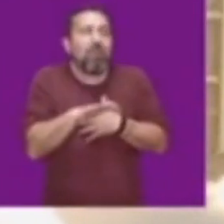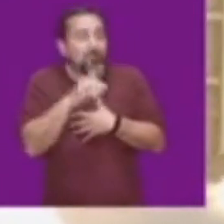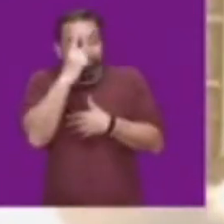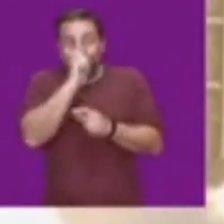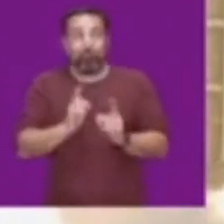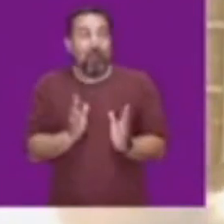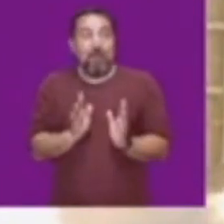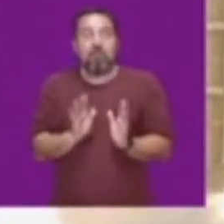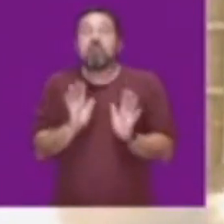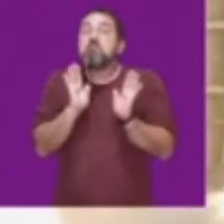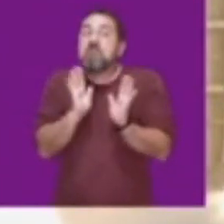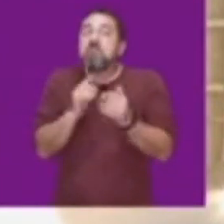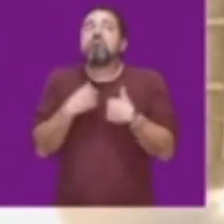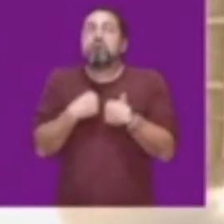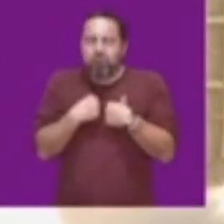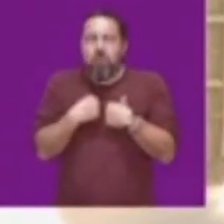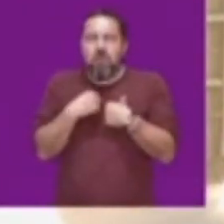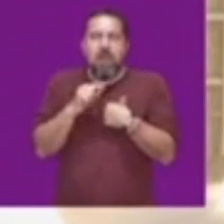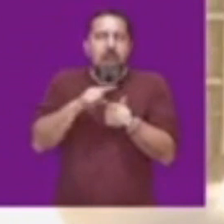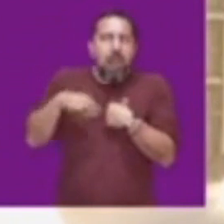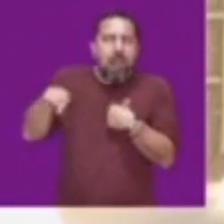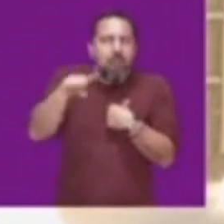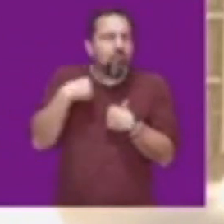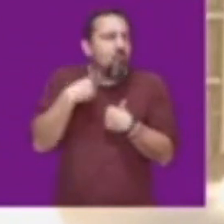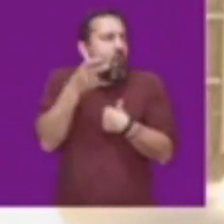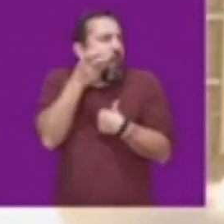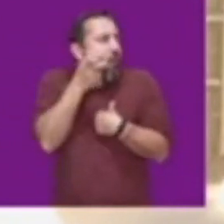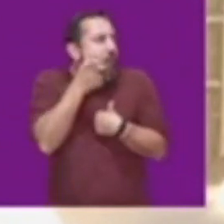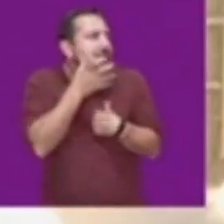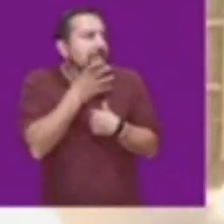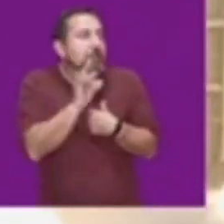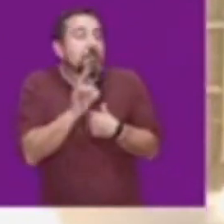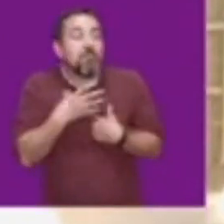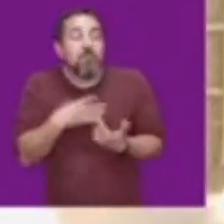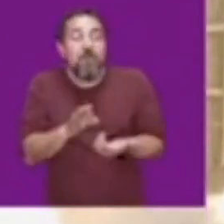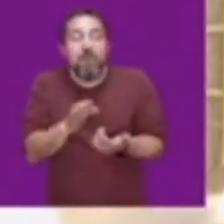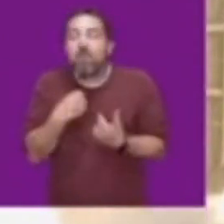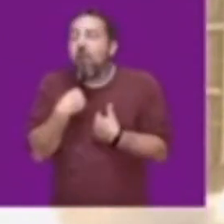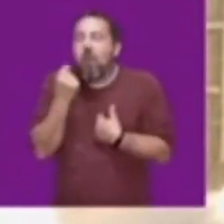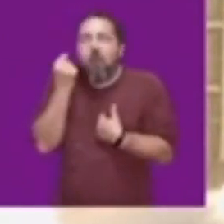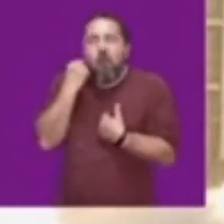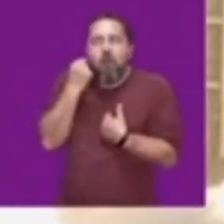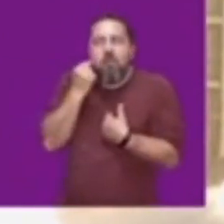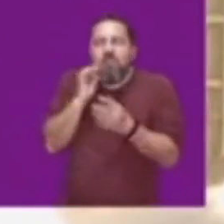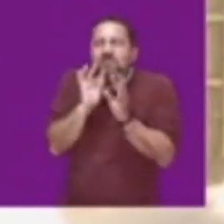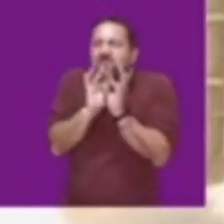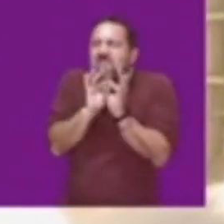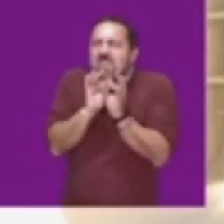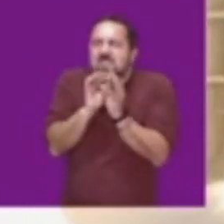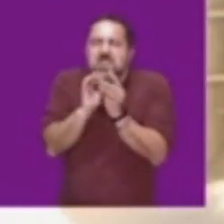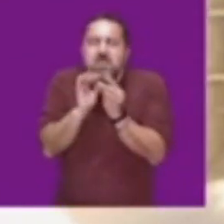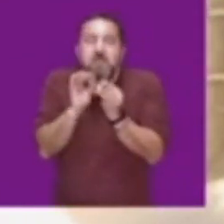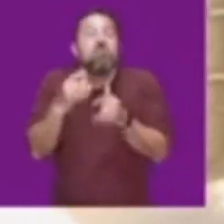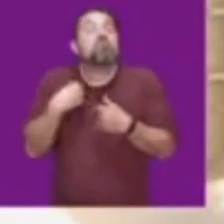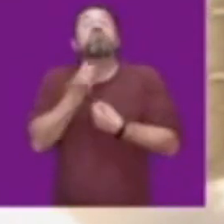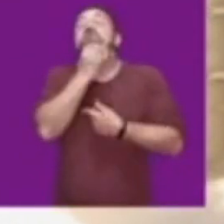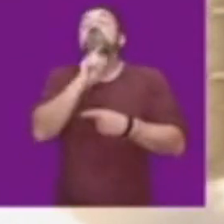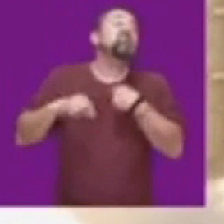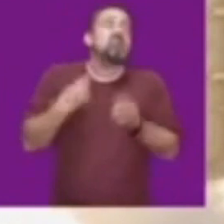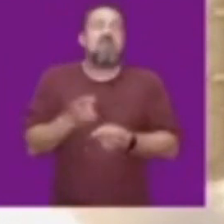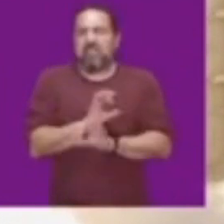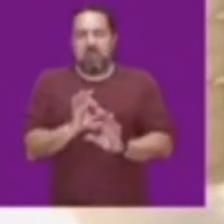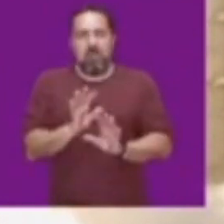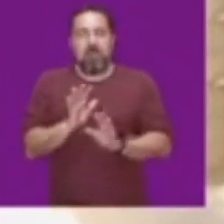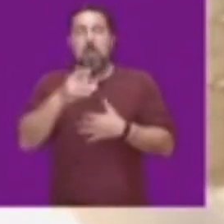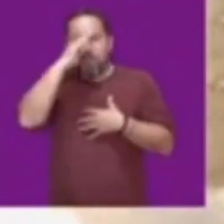encuentro. Sin embargo, yo sí puedo oírles a todos. Tengo el oído más fino que nadie. Mi padre se